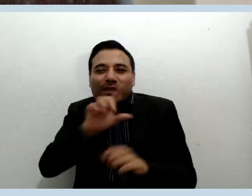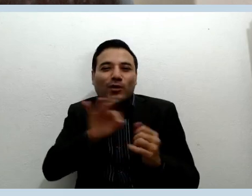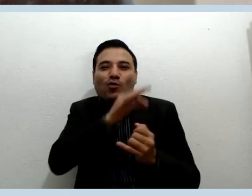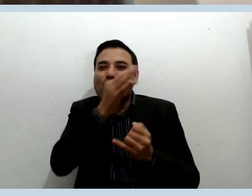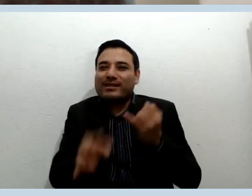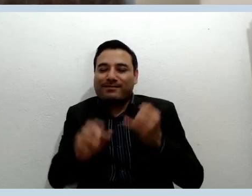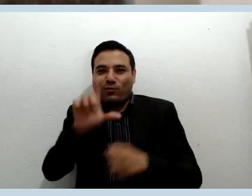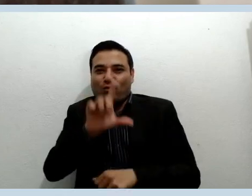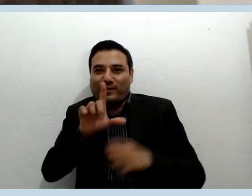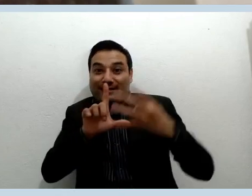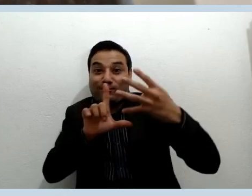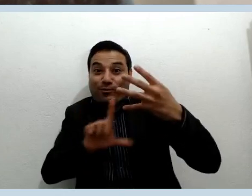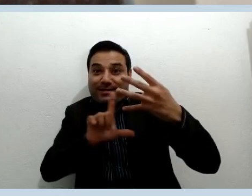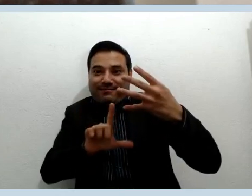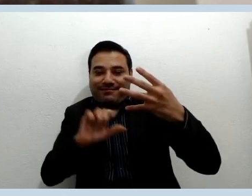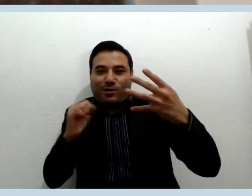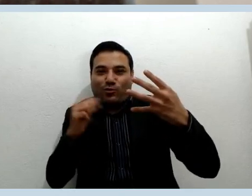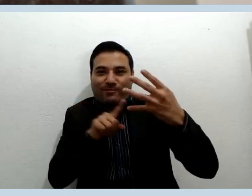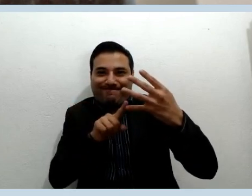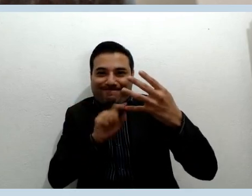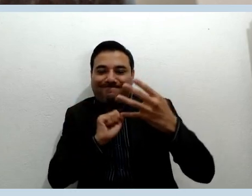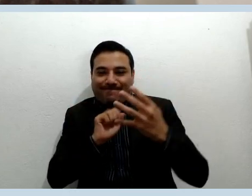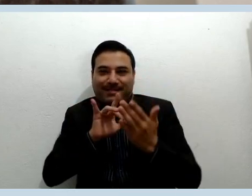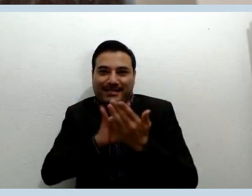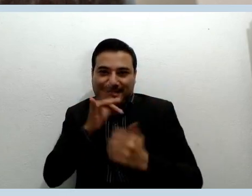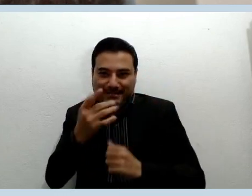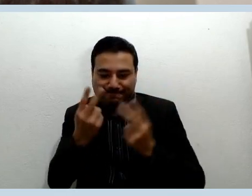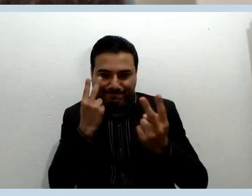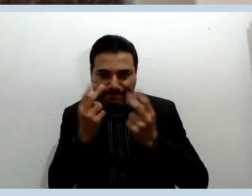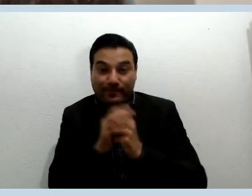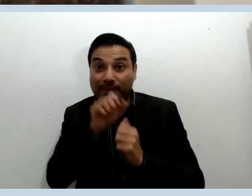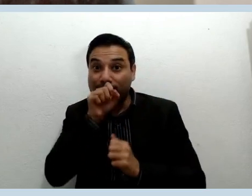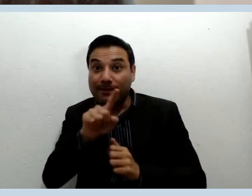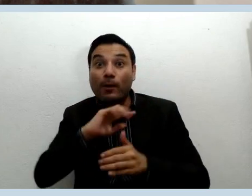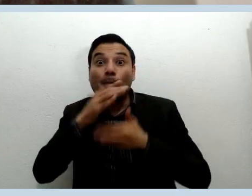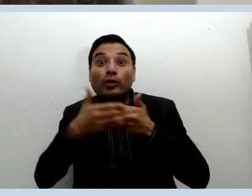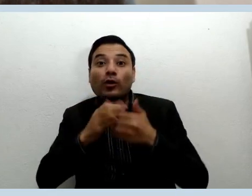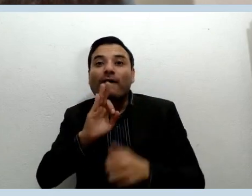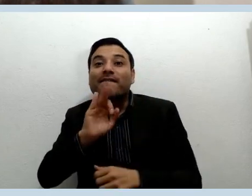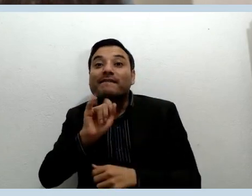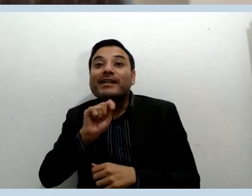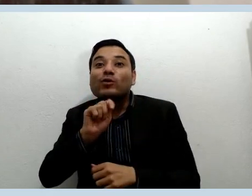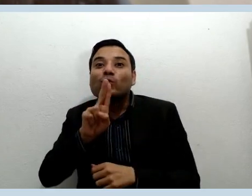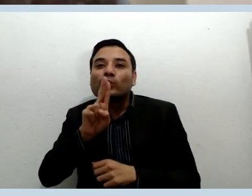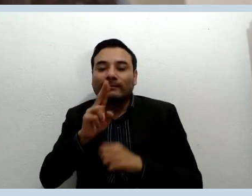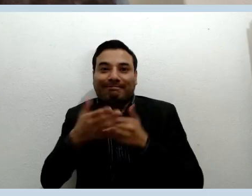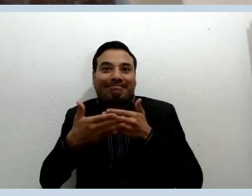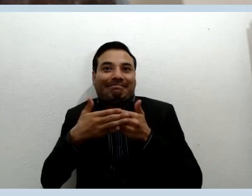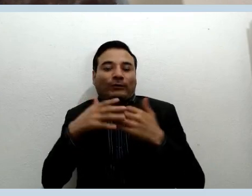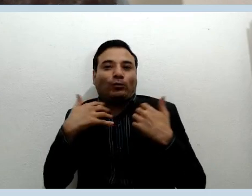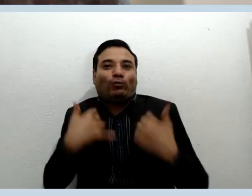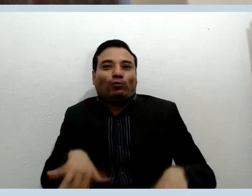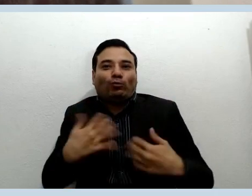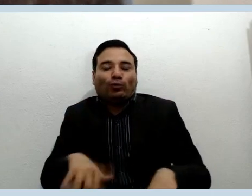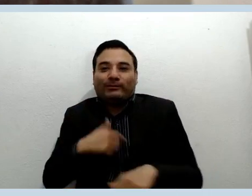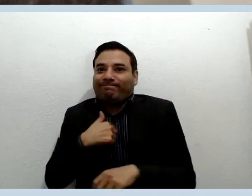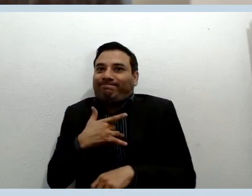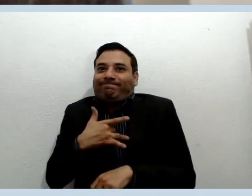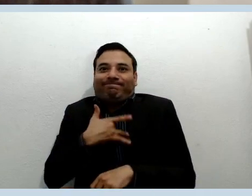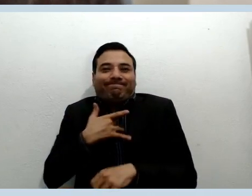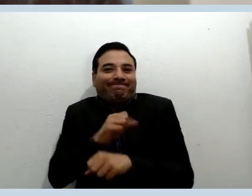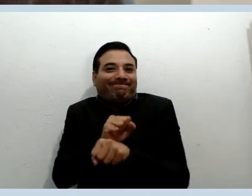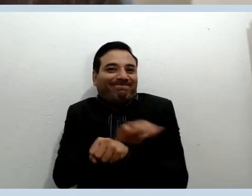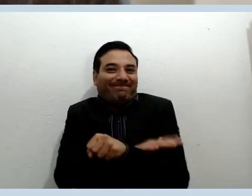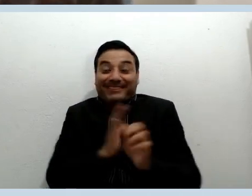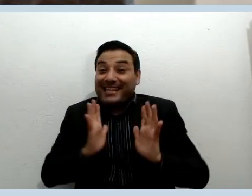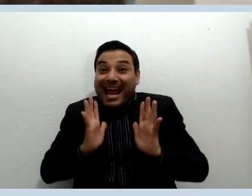agosto y también mencionarles que viene el fitu que a mí Estoy s super super emocionada de que ya venga